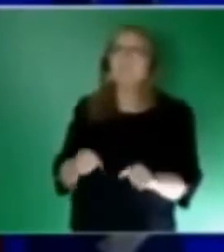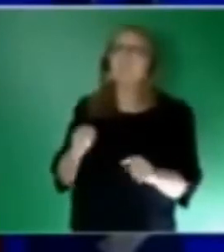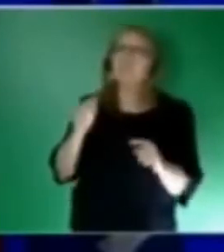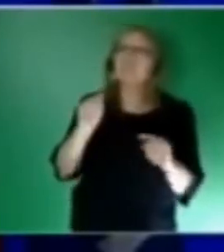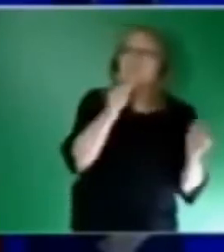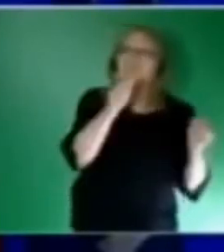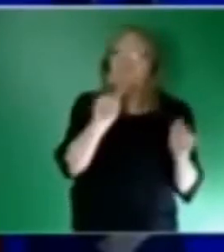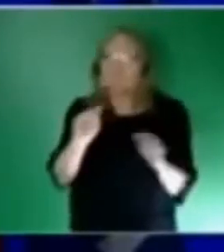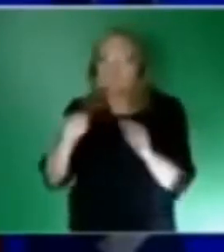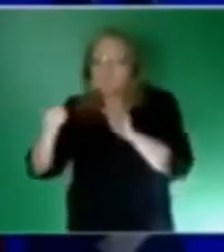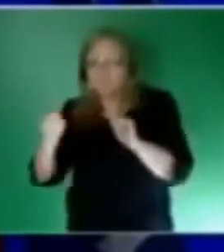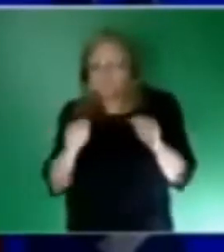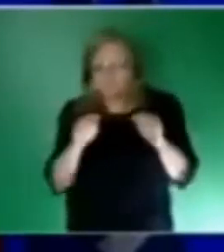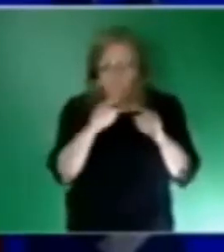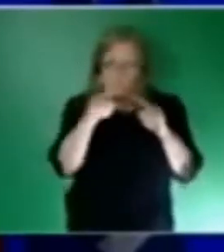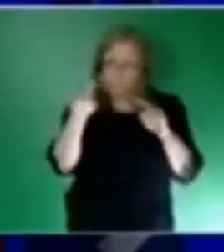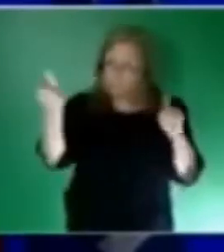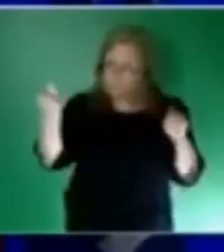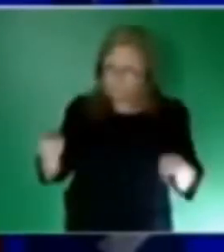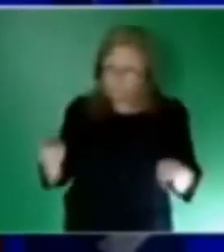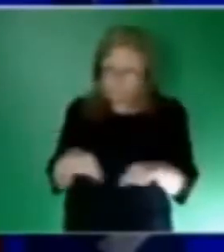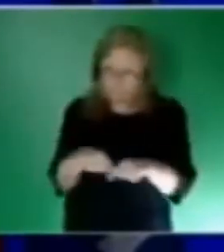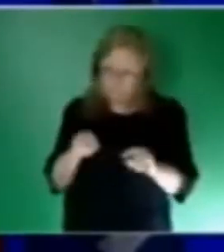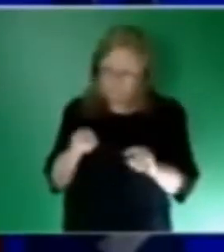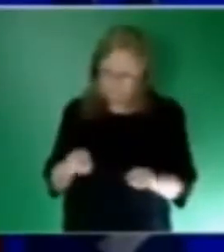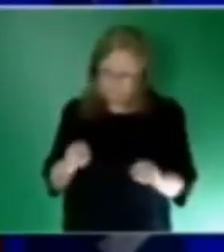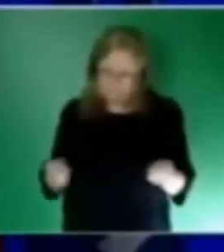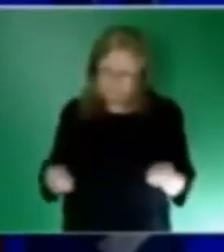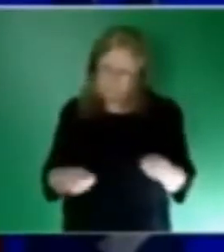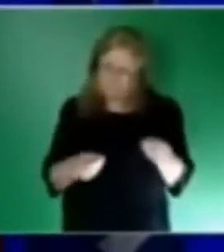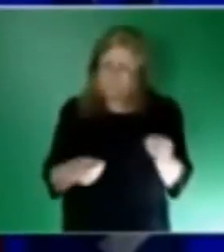y luego voy a acompañar como gobernando